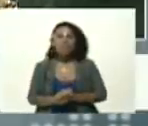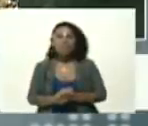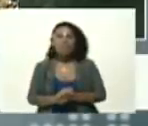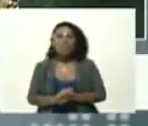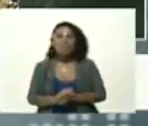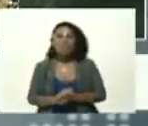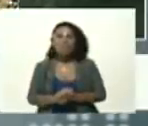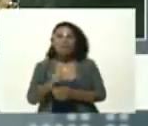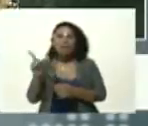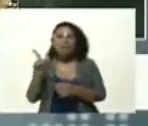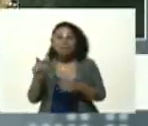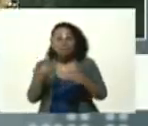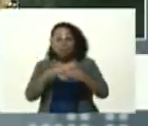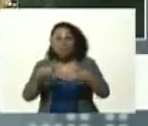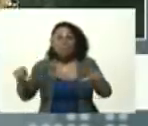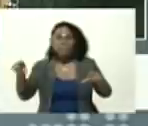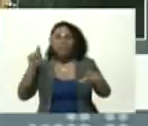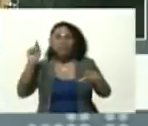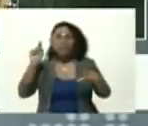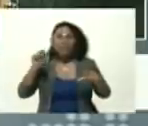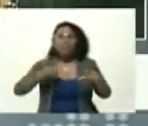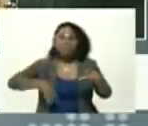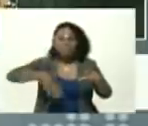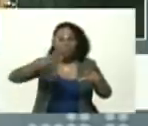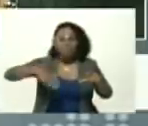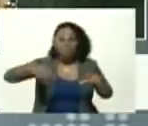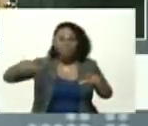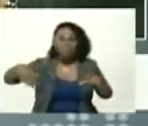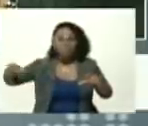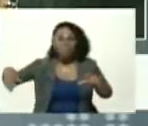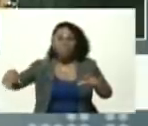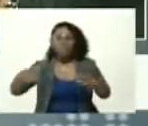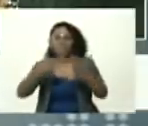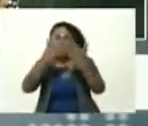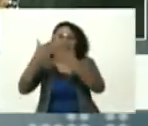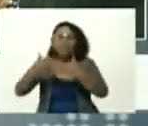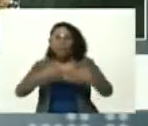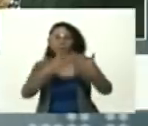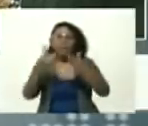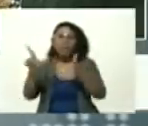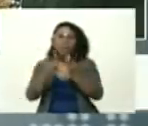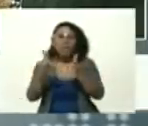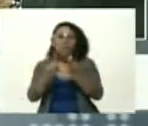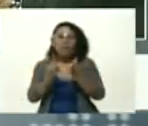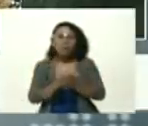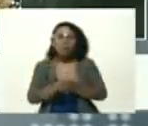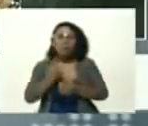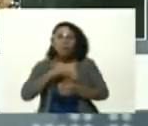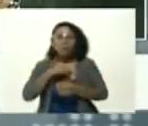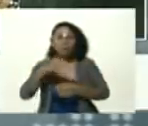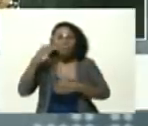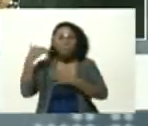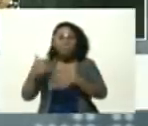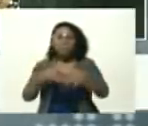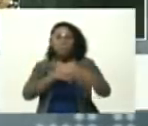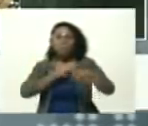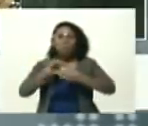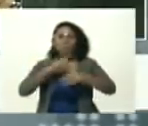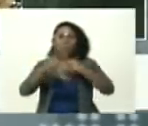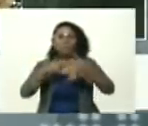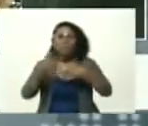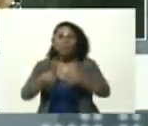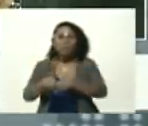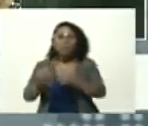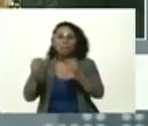Ahí, en los pasillos. Ahí íbamos a pintar pancartas, los estudiantes de los liceos, que éramos militantes del movimiento político